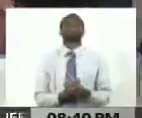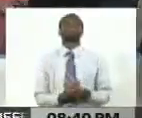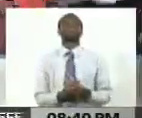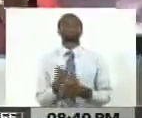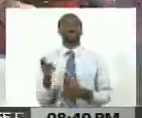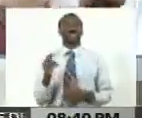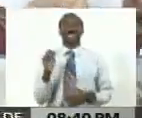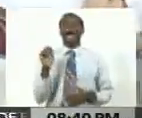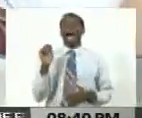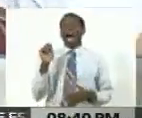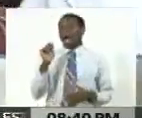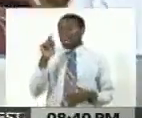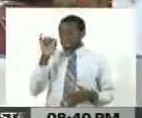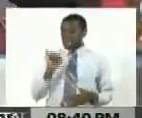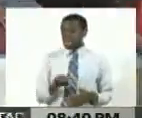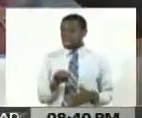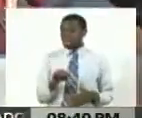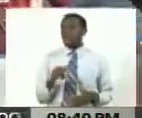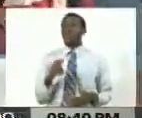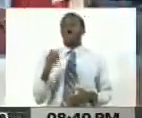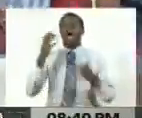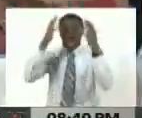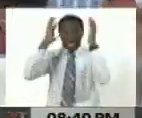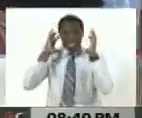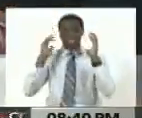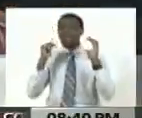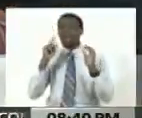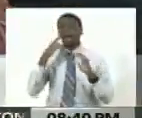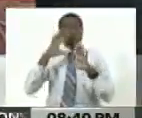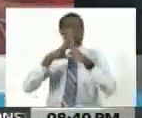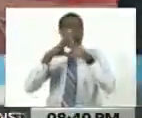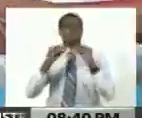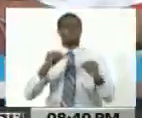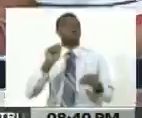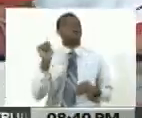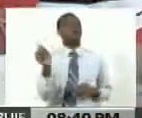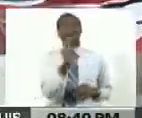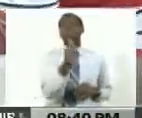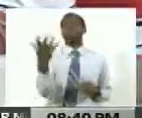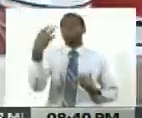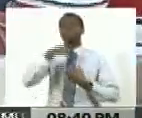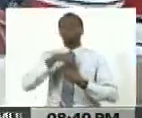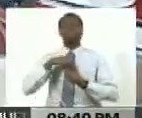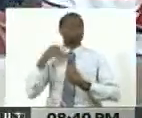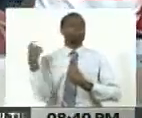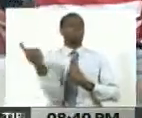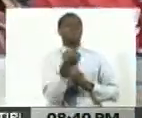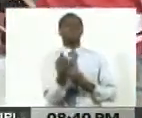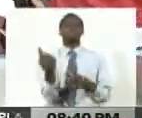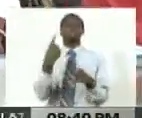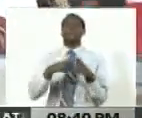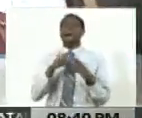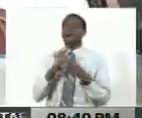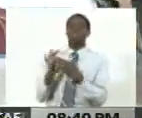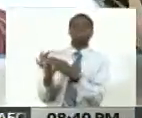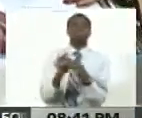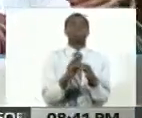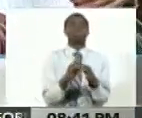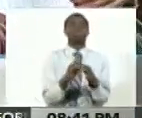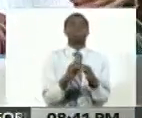porque es que él es el sentimiento del pueblo, de cada uno de nosotros, además de la unidad de los